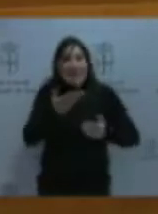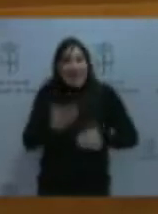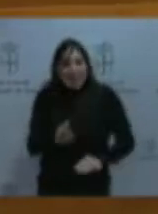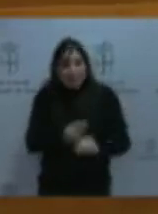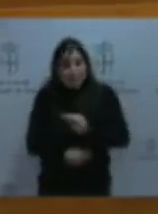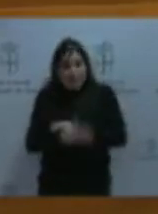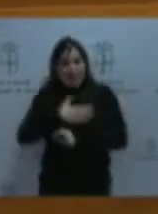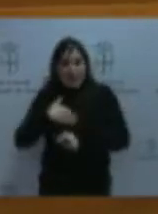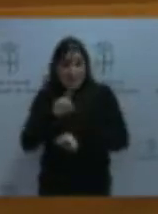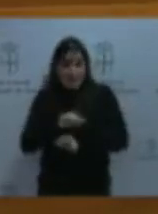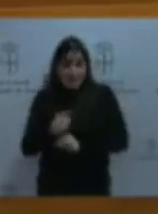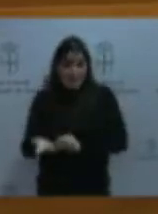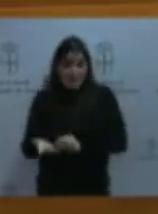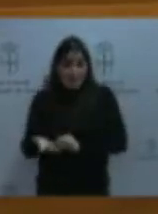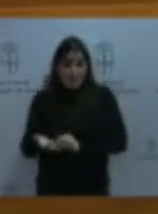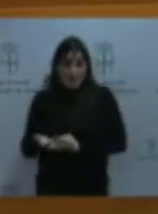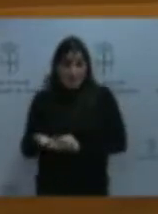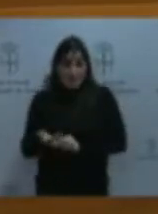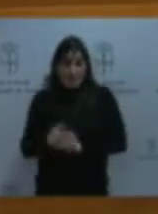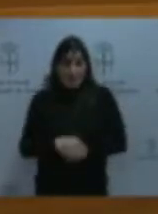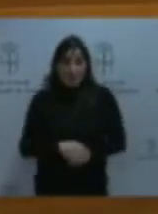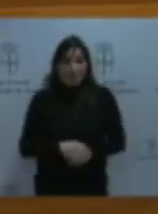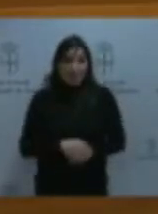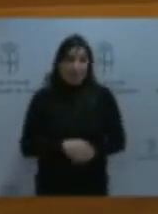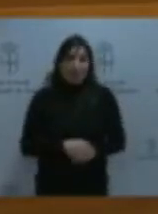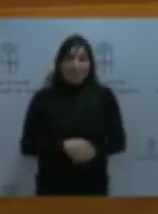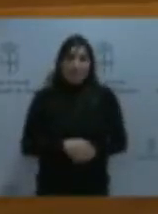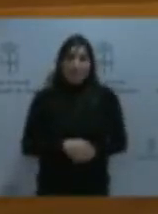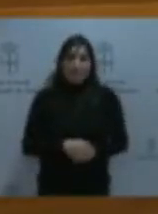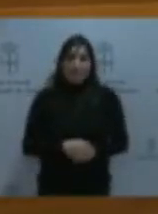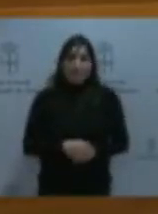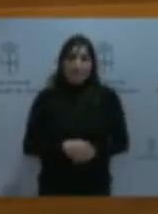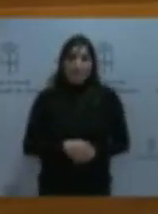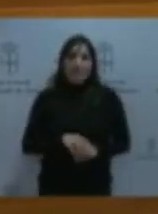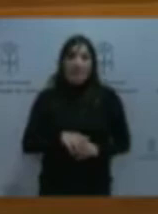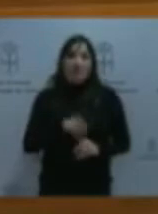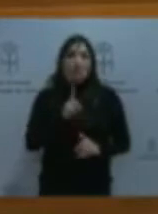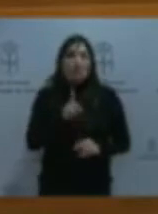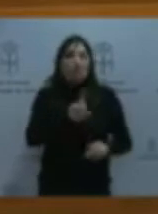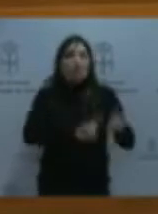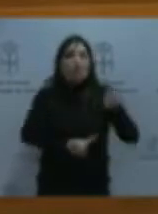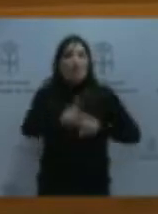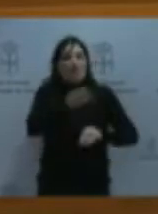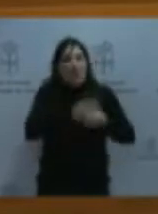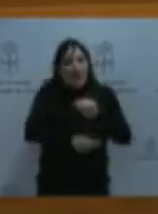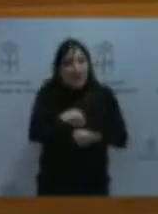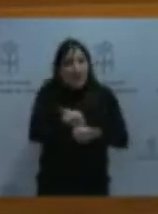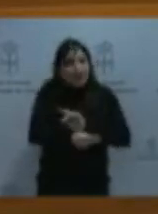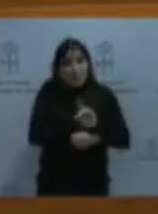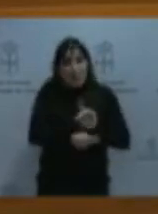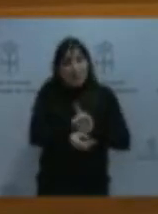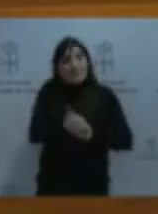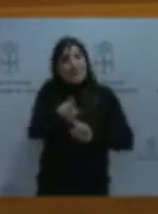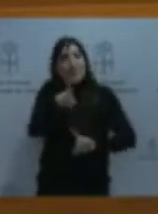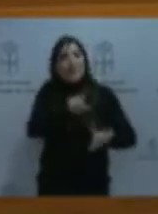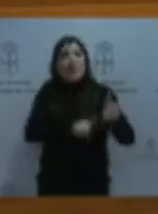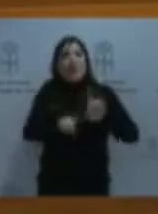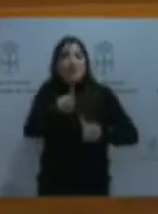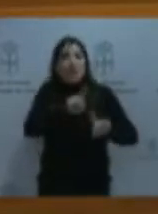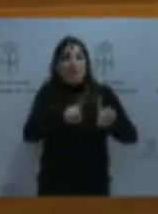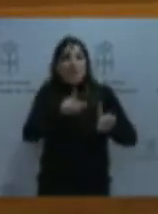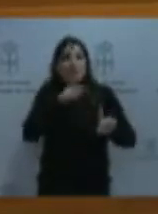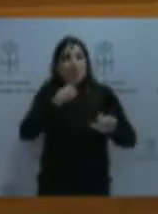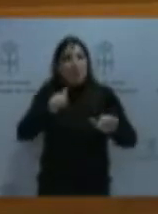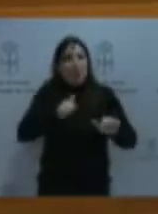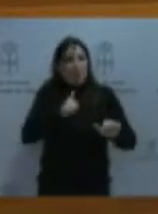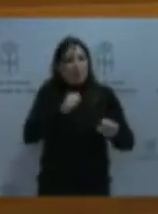Miren, tenemos algo más que un problema de natalidad. Tenemos un problema de falta de oportunidades de empleo. Tenemos un problema